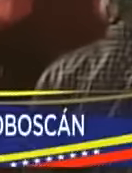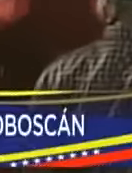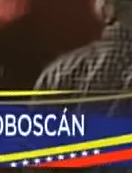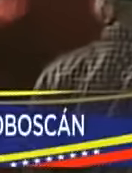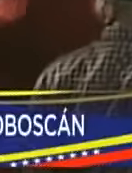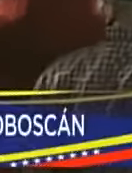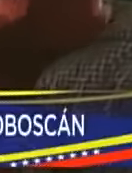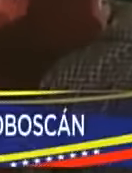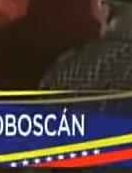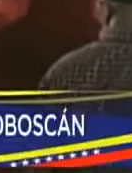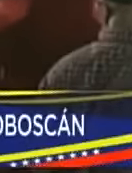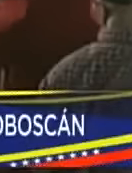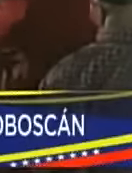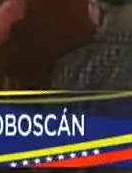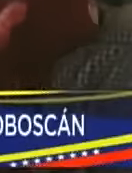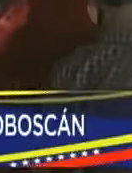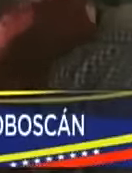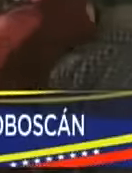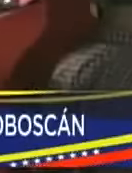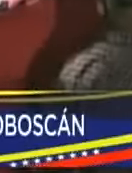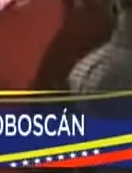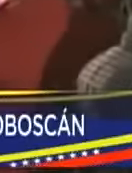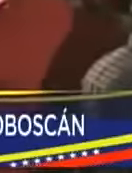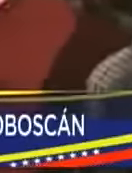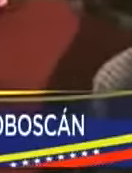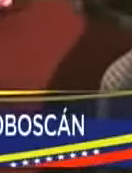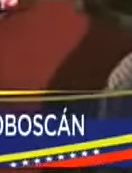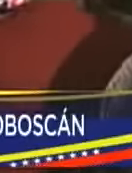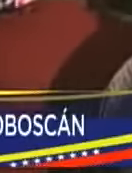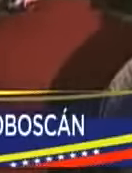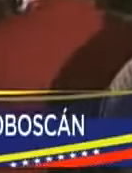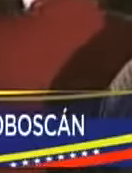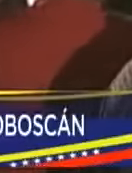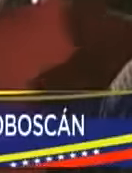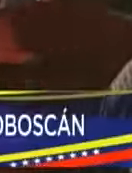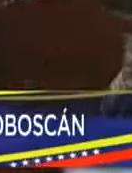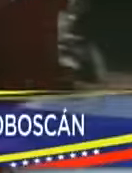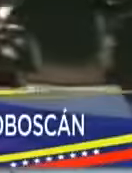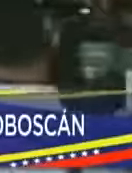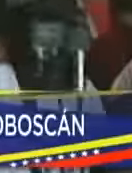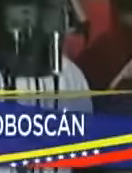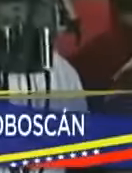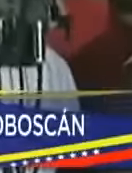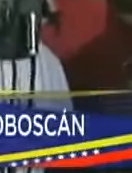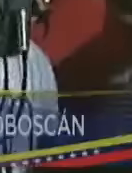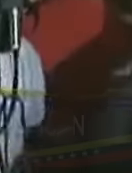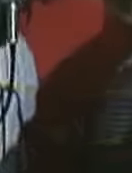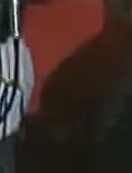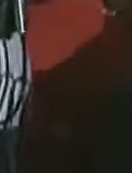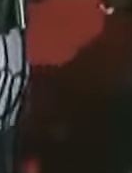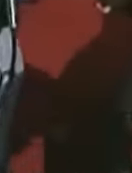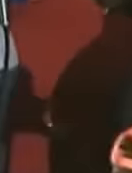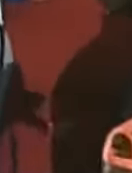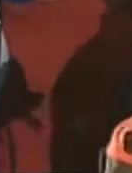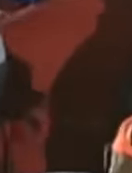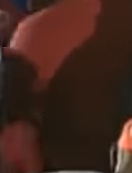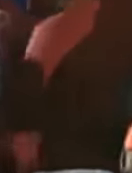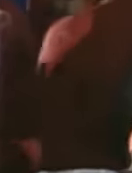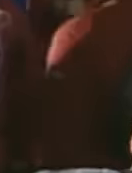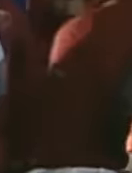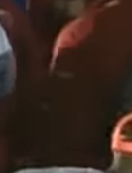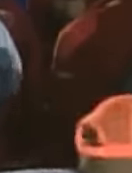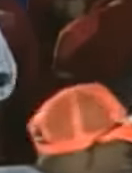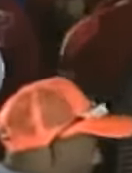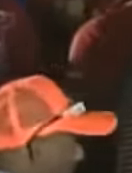trabajadores y trabajadoras de Petro Boscán desde el estado Zulia, Boris. Es importante destacar que el estado Zulia es uno de los